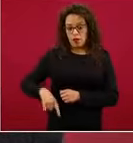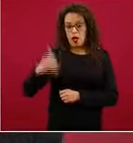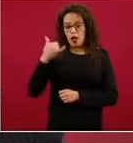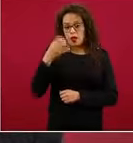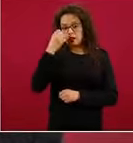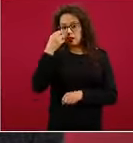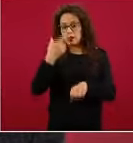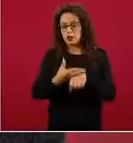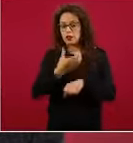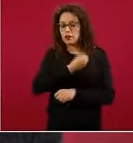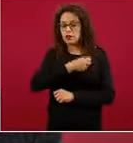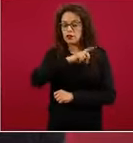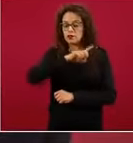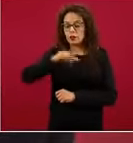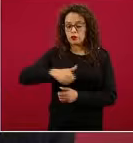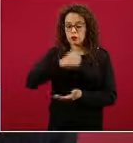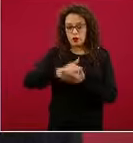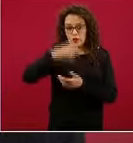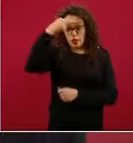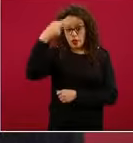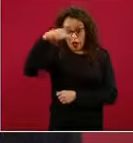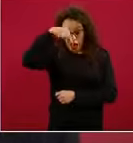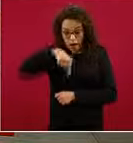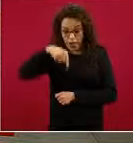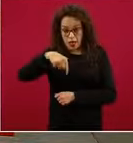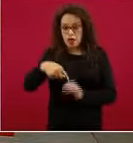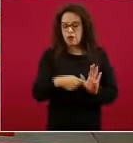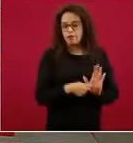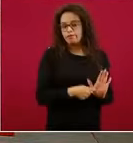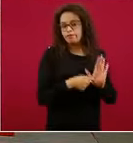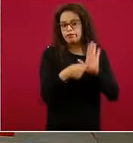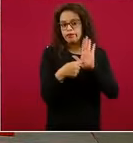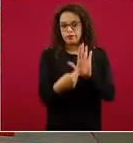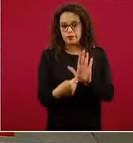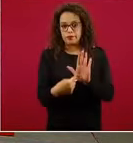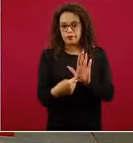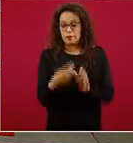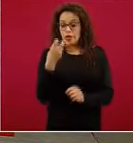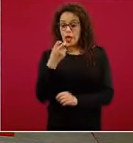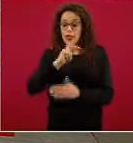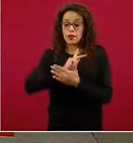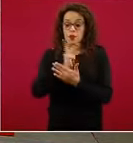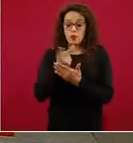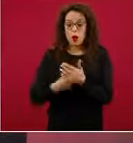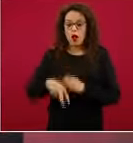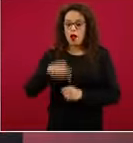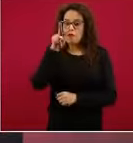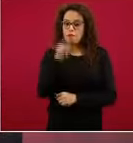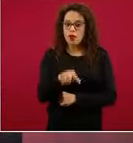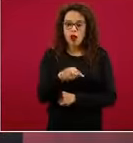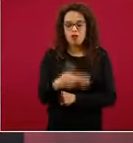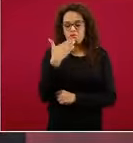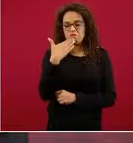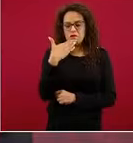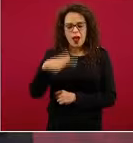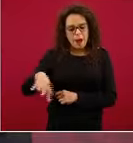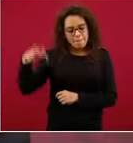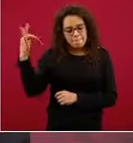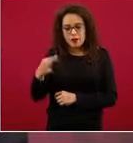México presentaron aquí mismo. Este programa nos parece que ha sido un gran acierto, posiblemente de